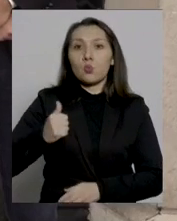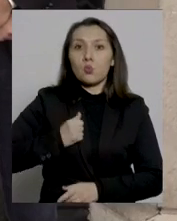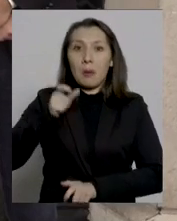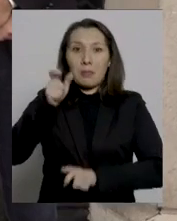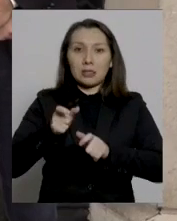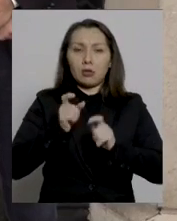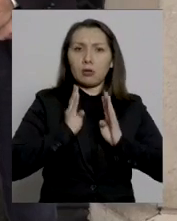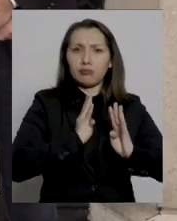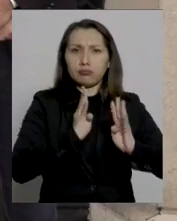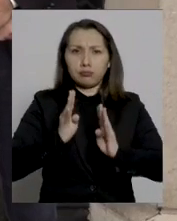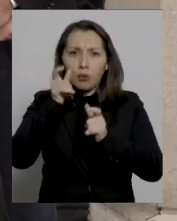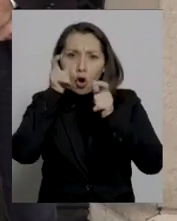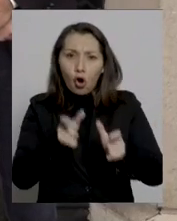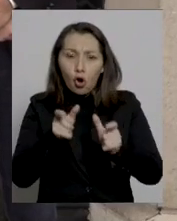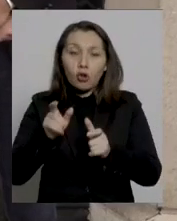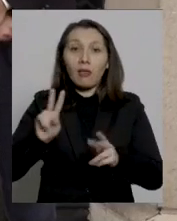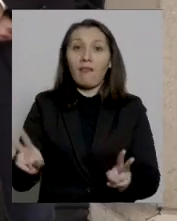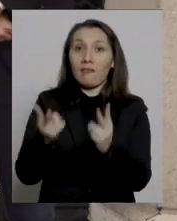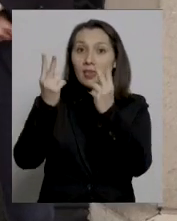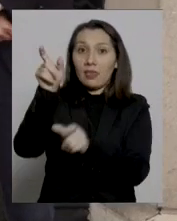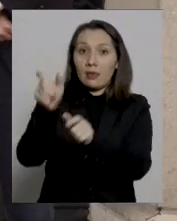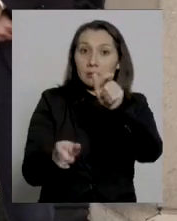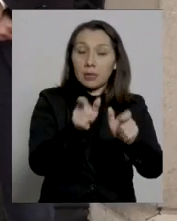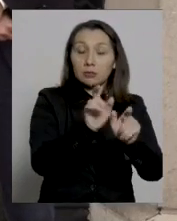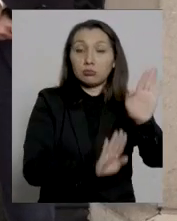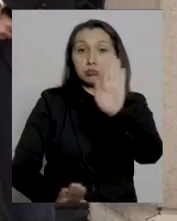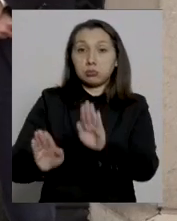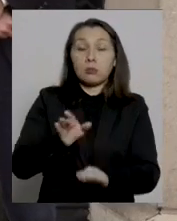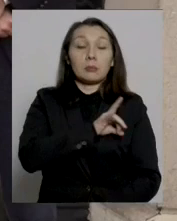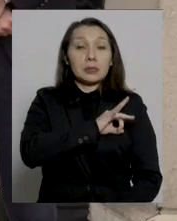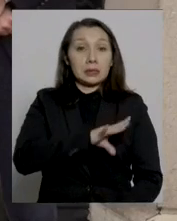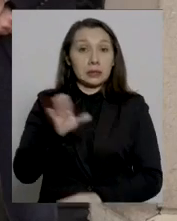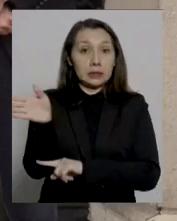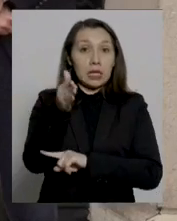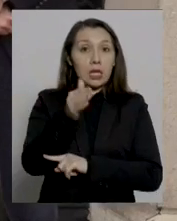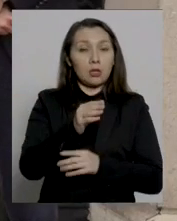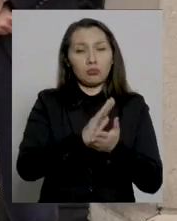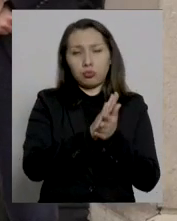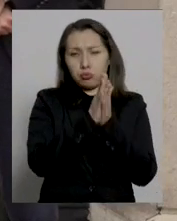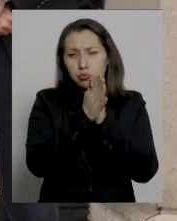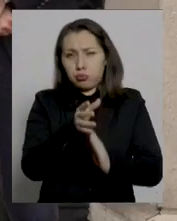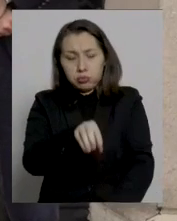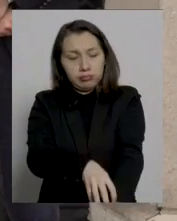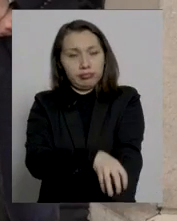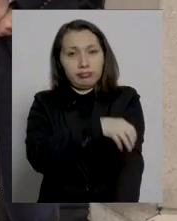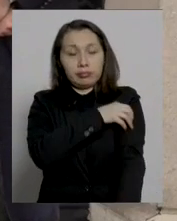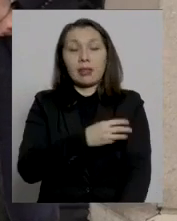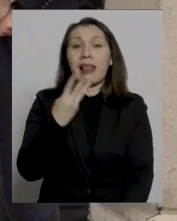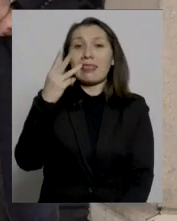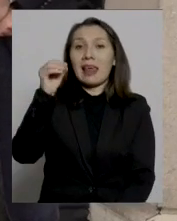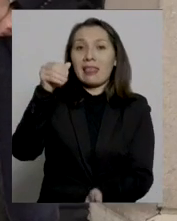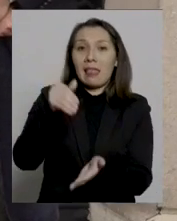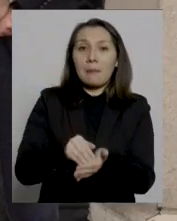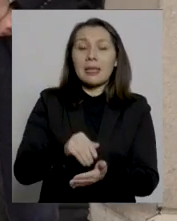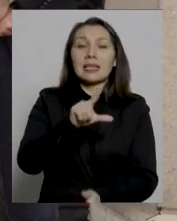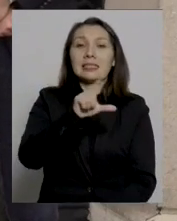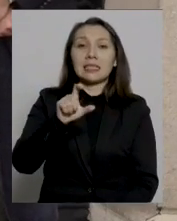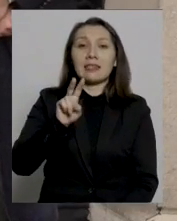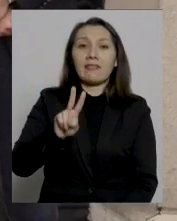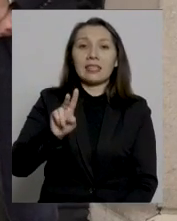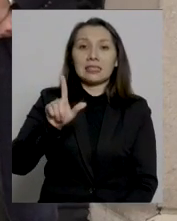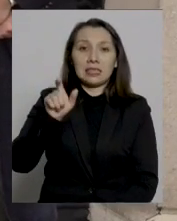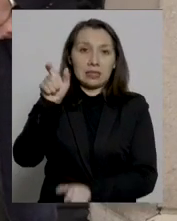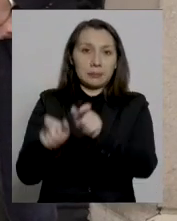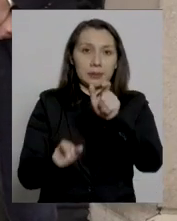cumpliendo su misión de proteger la vida de nuestros compatriotas en todo el país es de